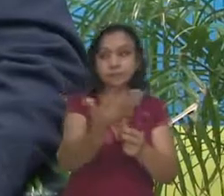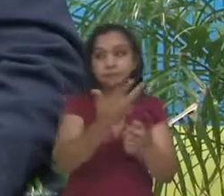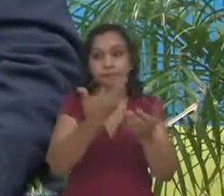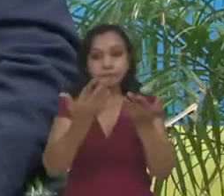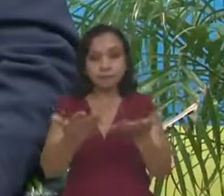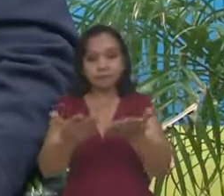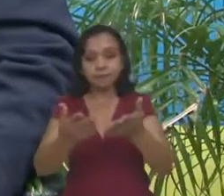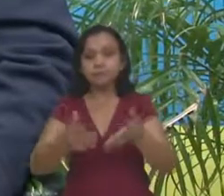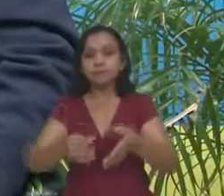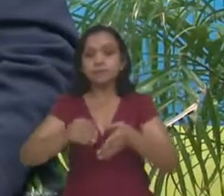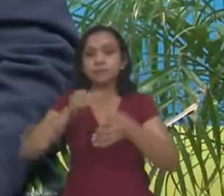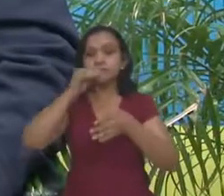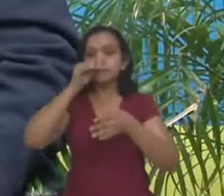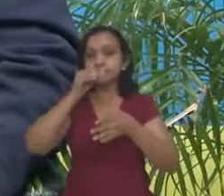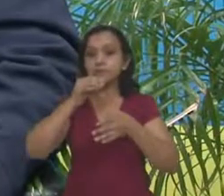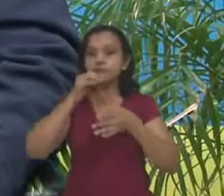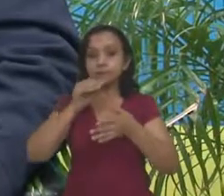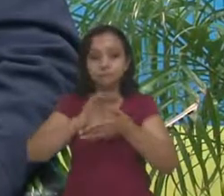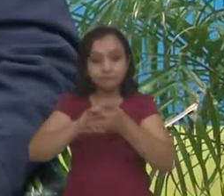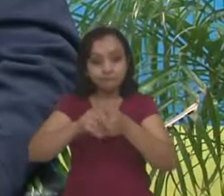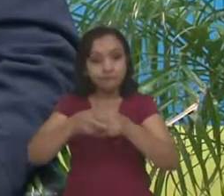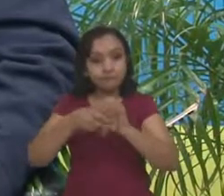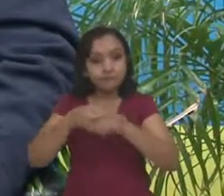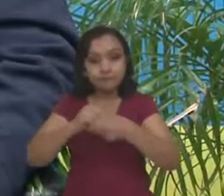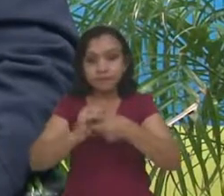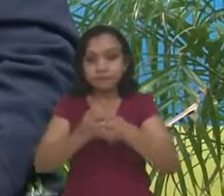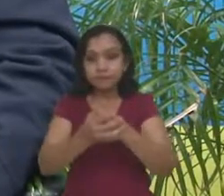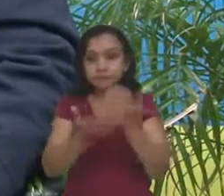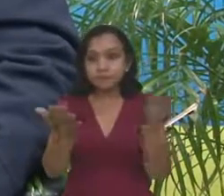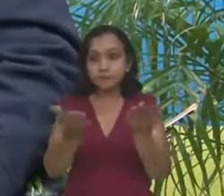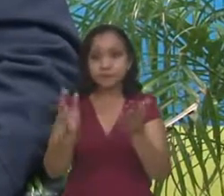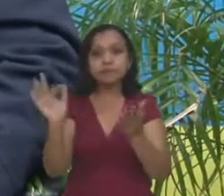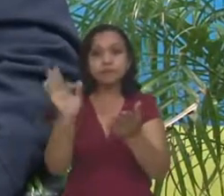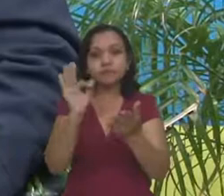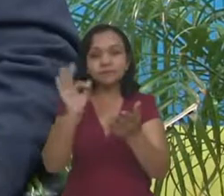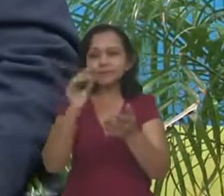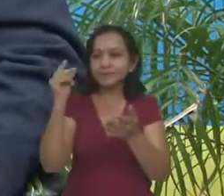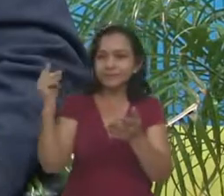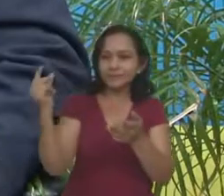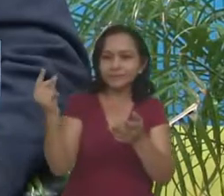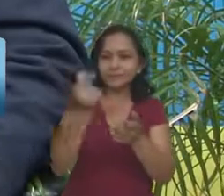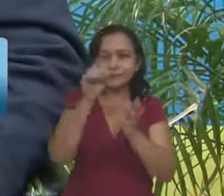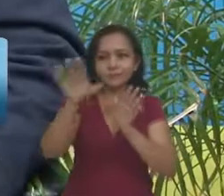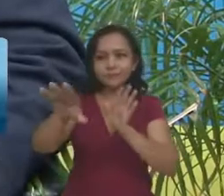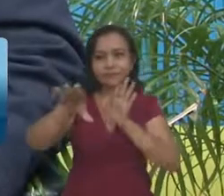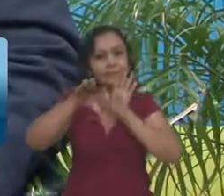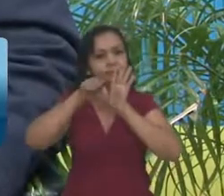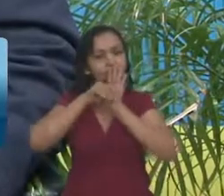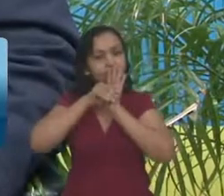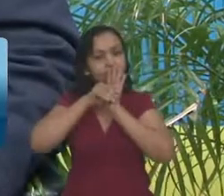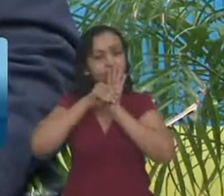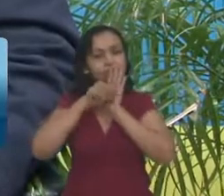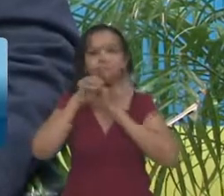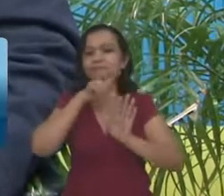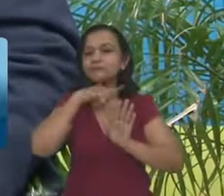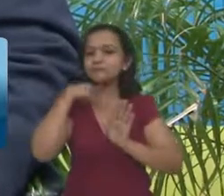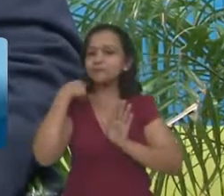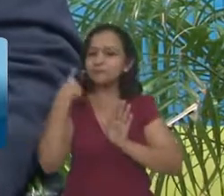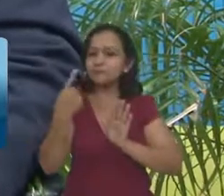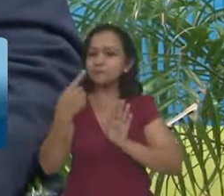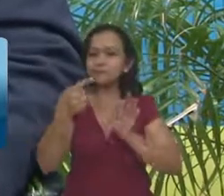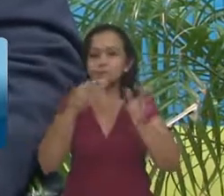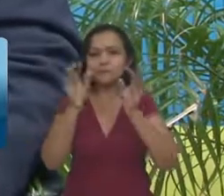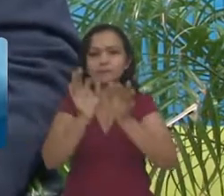a la nariz, a la boca, y no nos lavamos las manos, es una fuente de transmisión muy, muy grave. Usted me decía